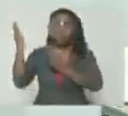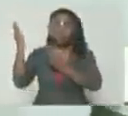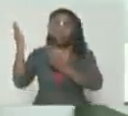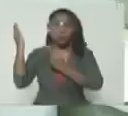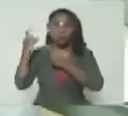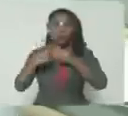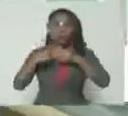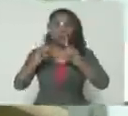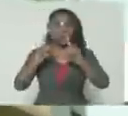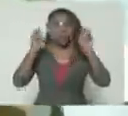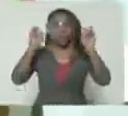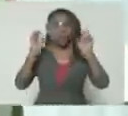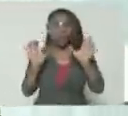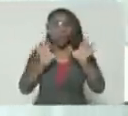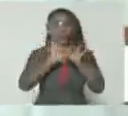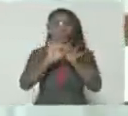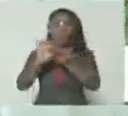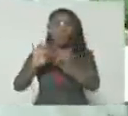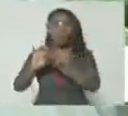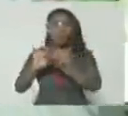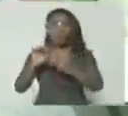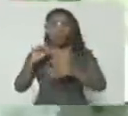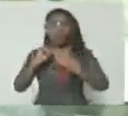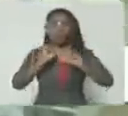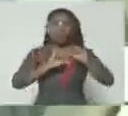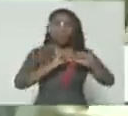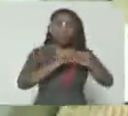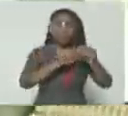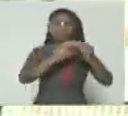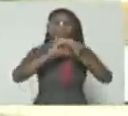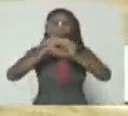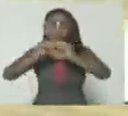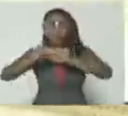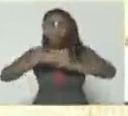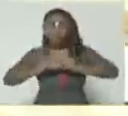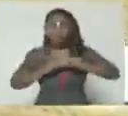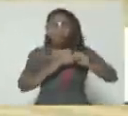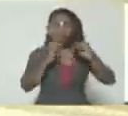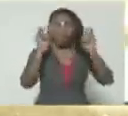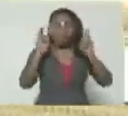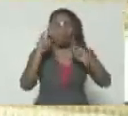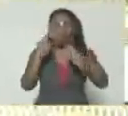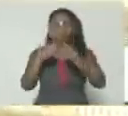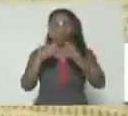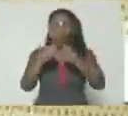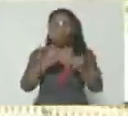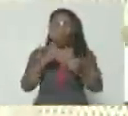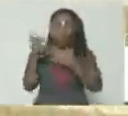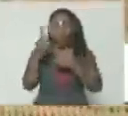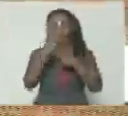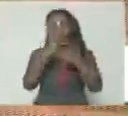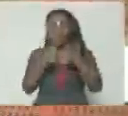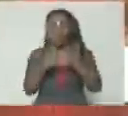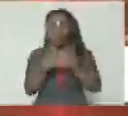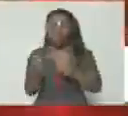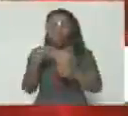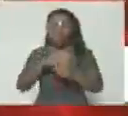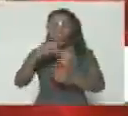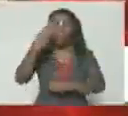otros productores aliados. Okay, lo procesamos, lo convertimos en un producto de exportación, en un valor agregado que llamamos